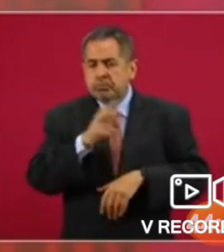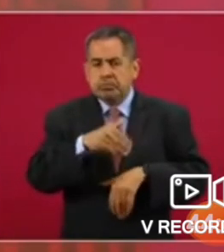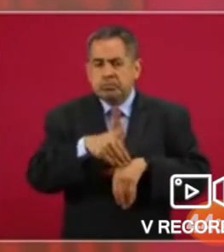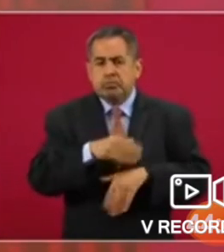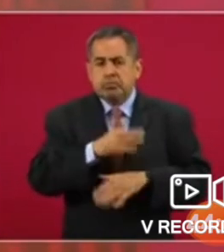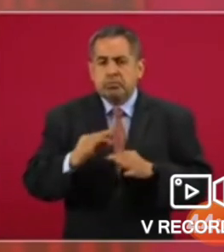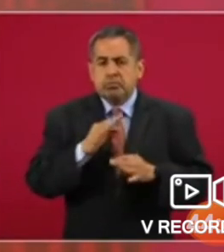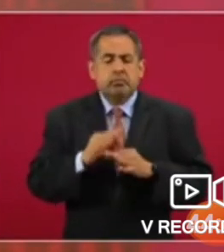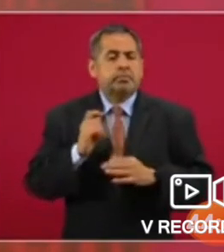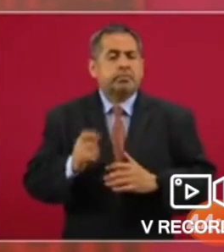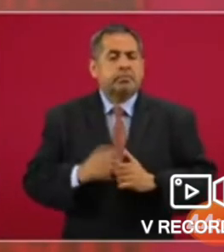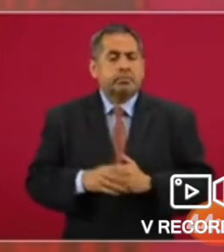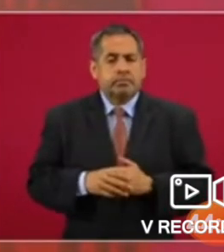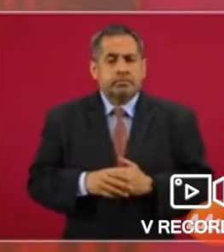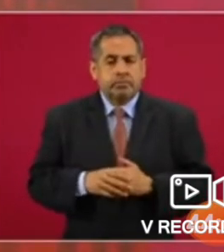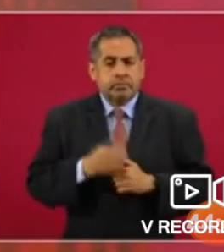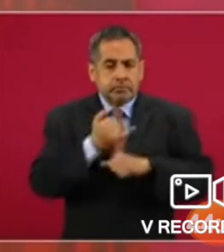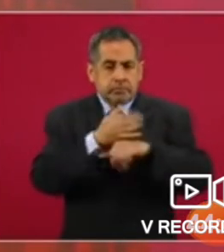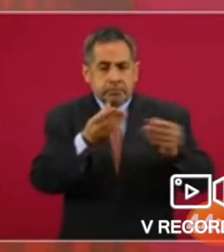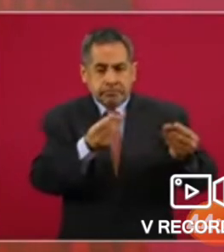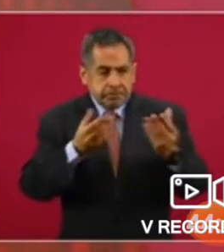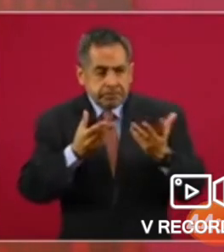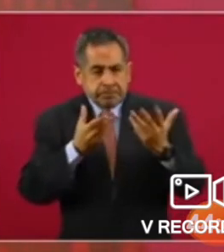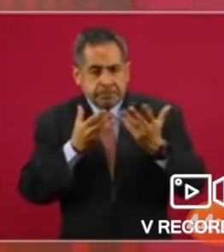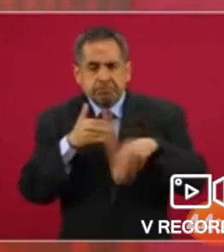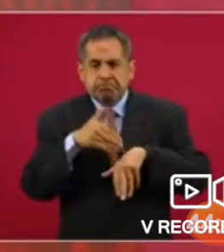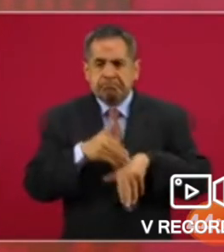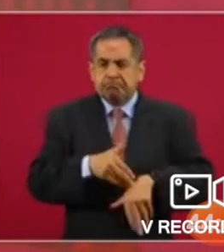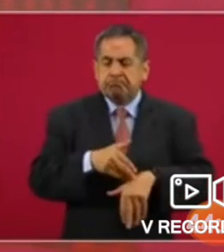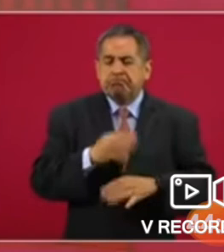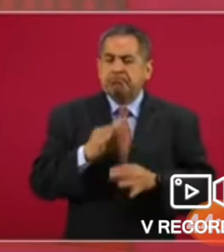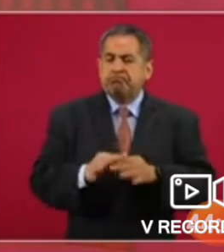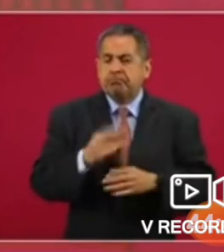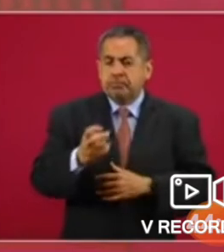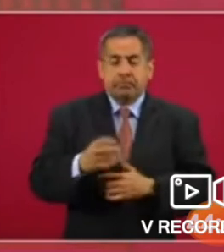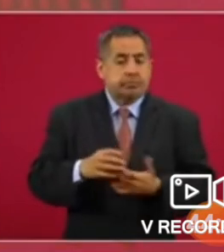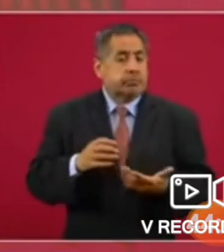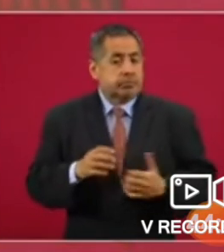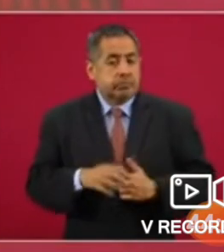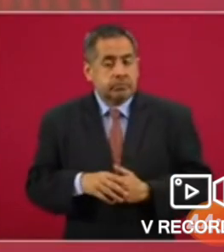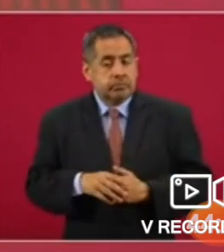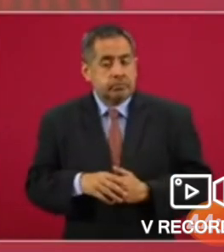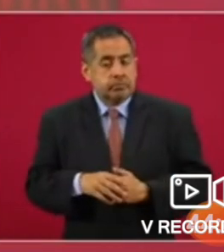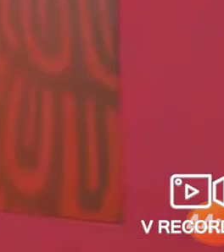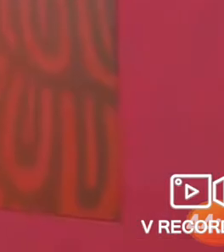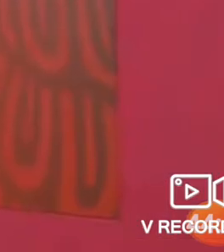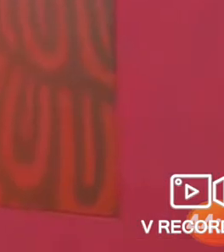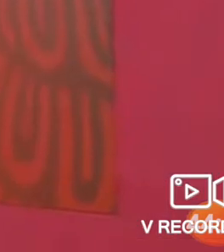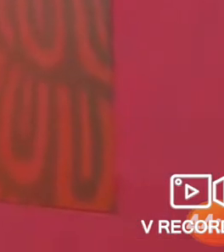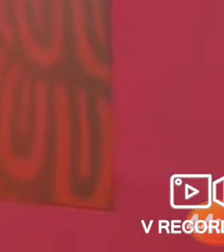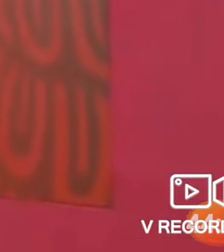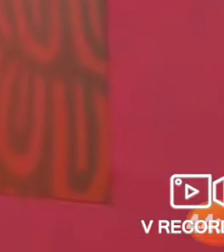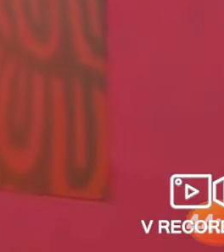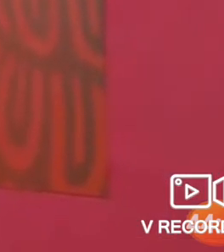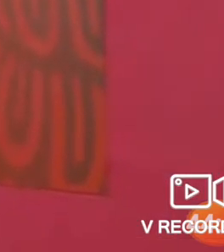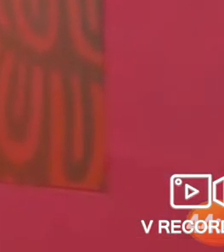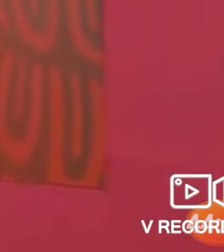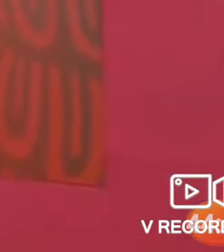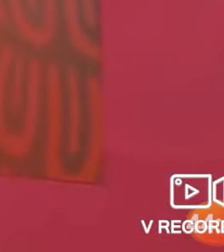esté recibiendo información. En el caso de Quintana Roo y el caso